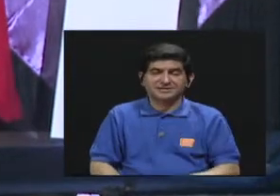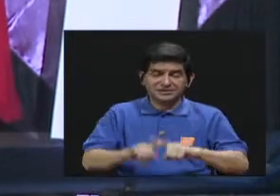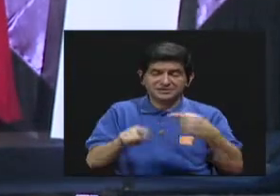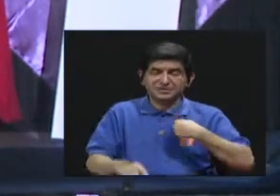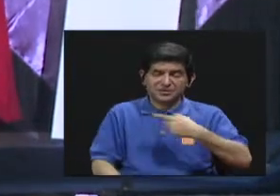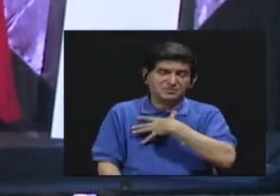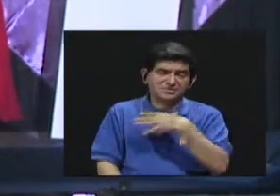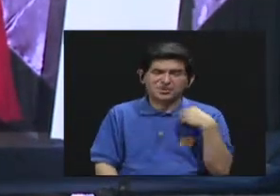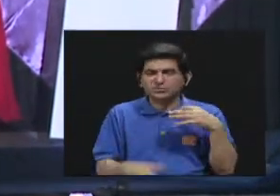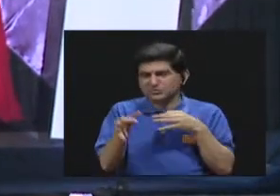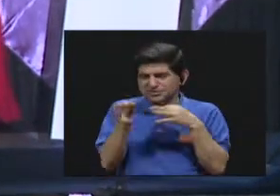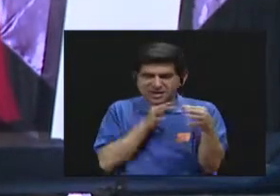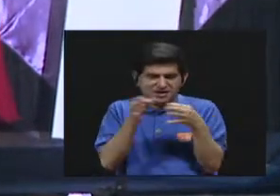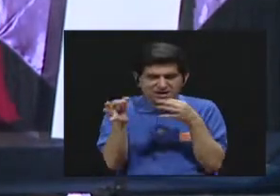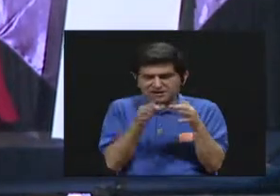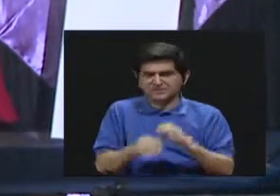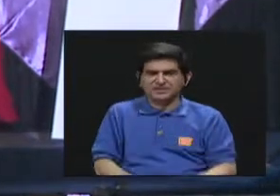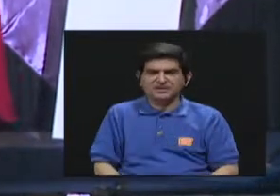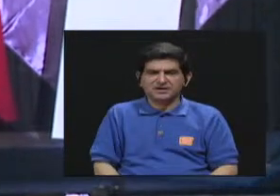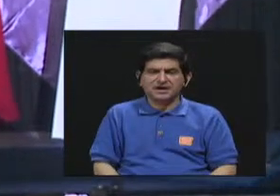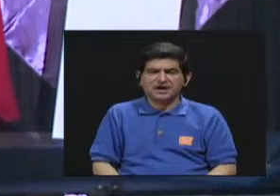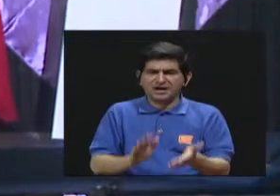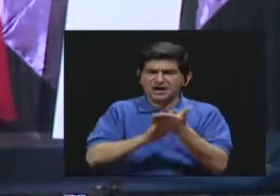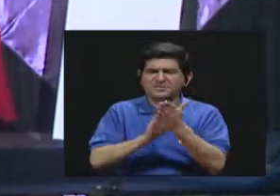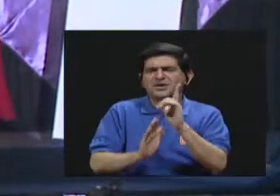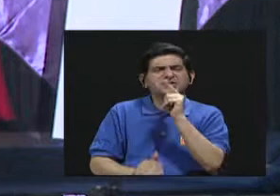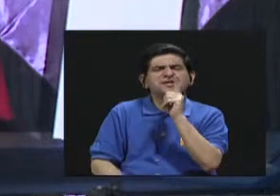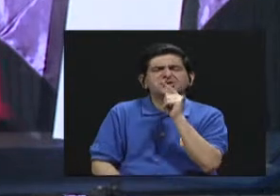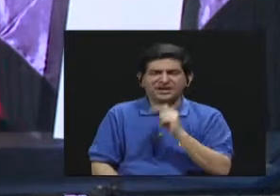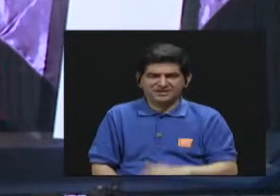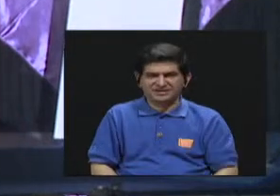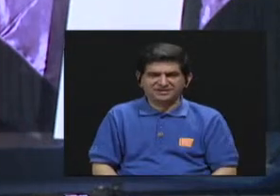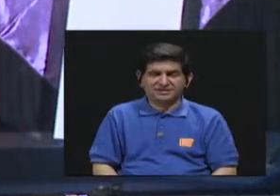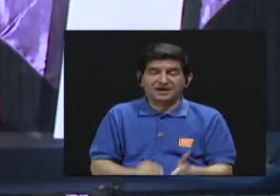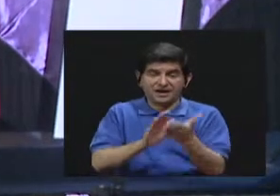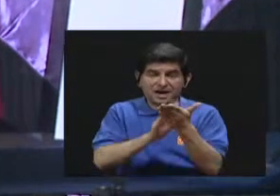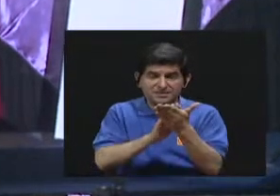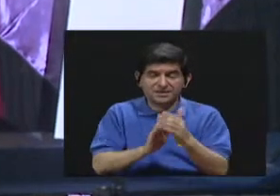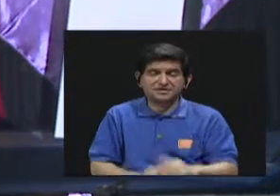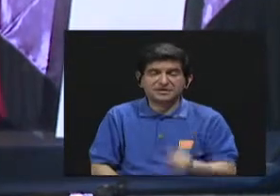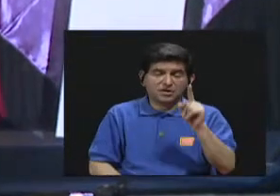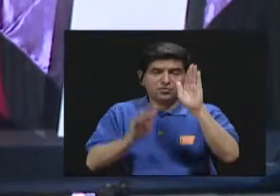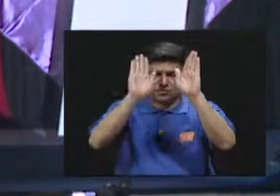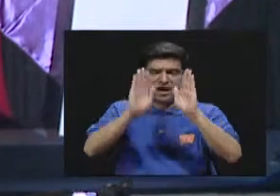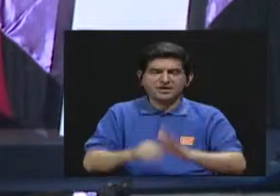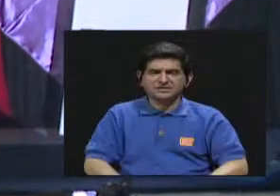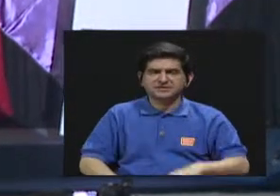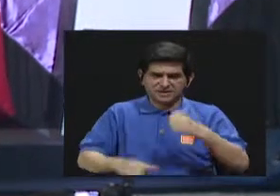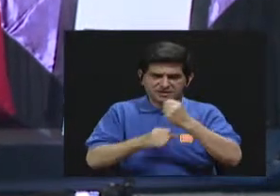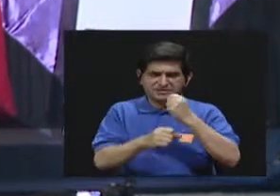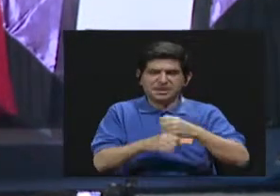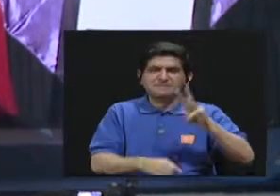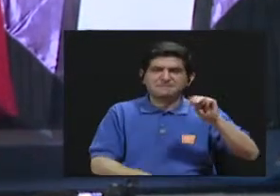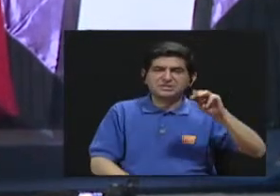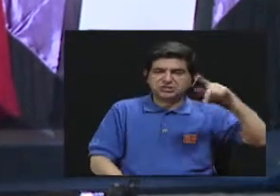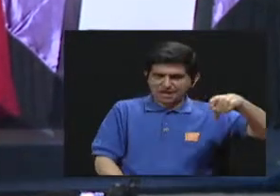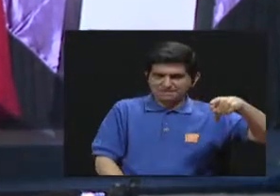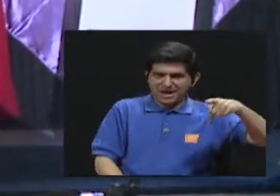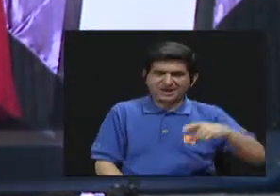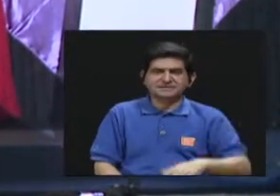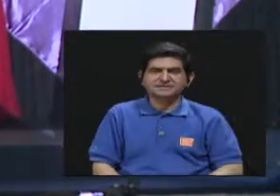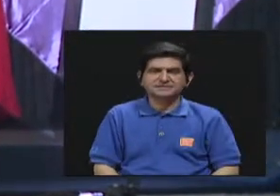me gustaría un poco explicarles a quién están aplaudiendo realmente. Están aplaudiendo una excelente actuación de Michelle Pérez,